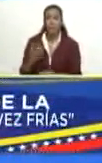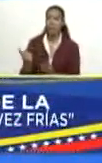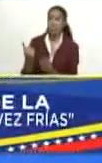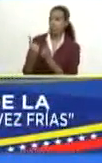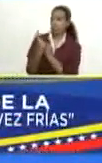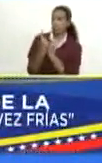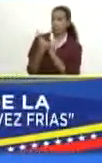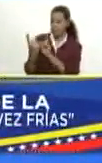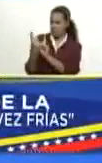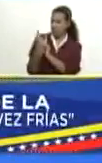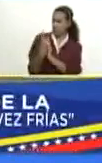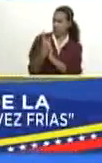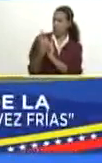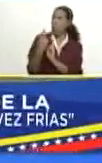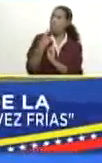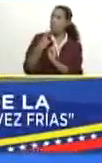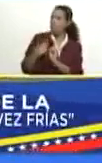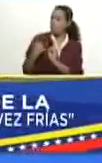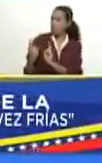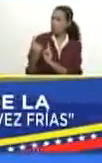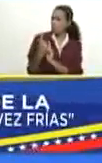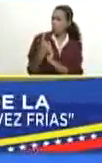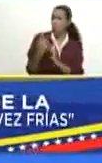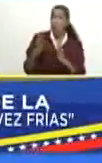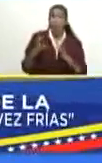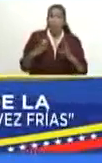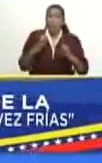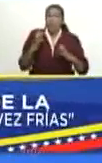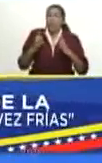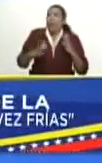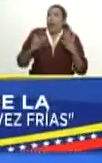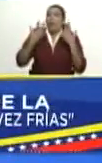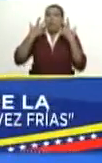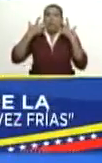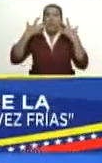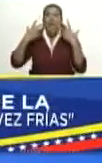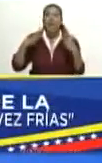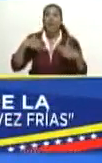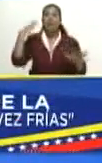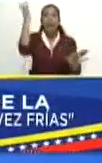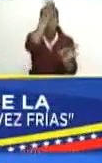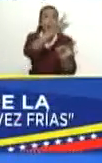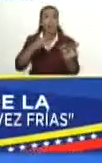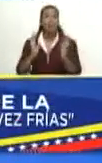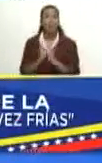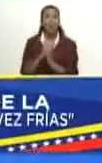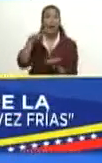miren lo que me dijo él, muy emocionado él, él es de Amazonas.